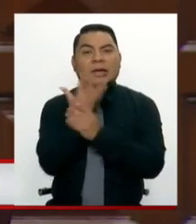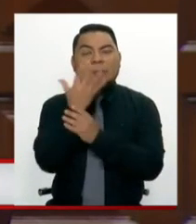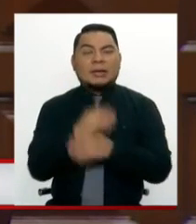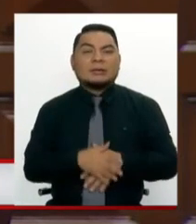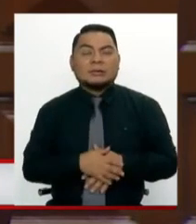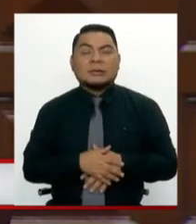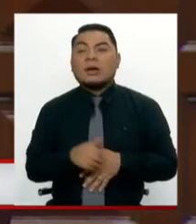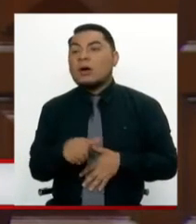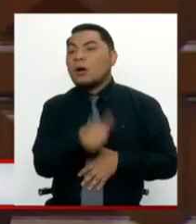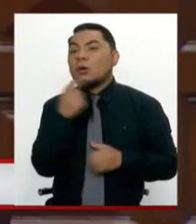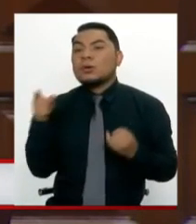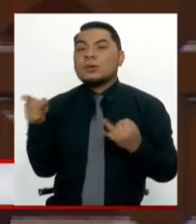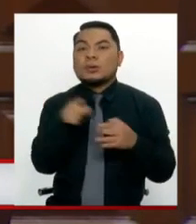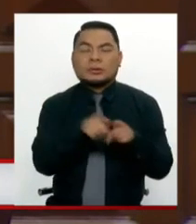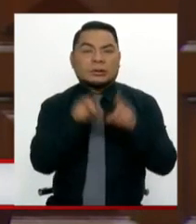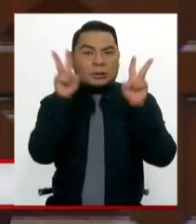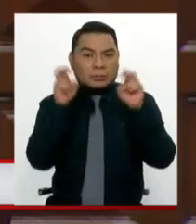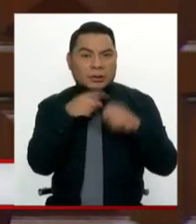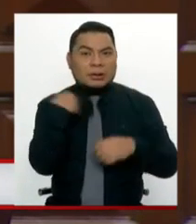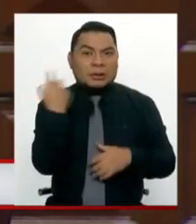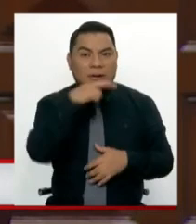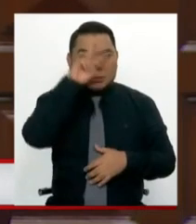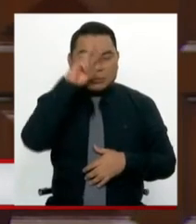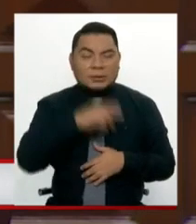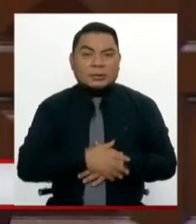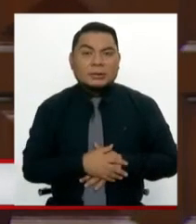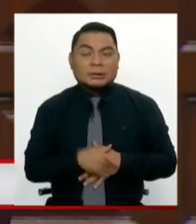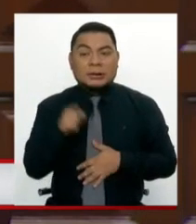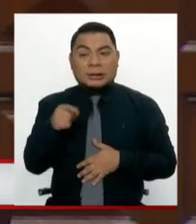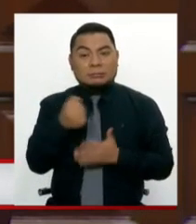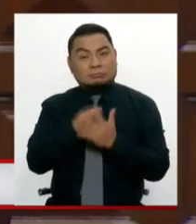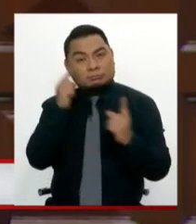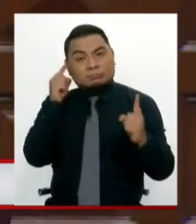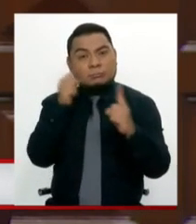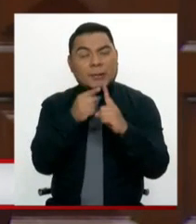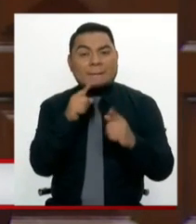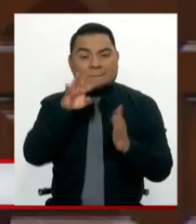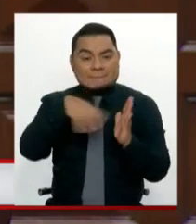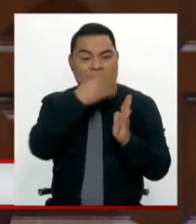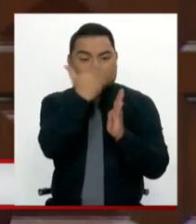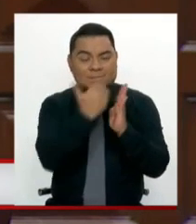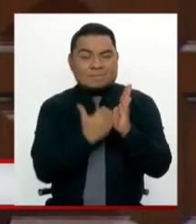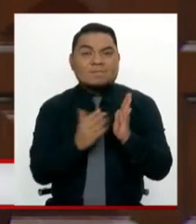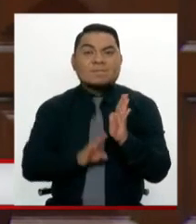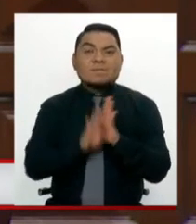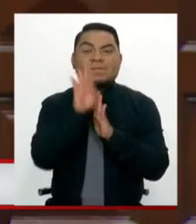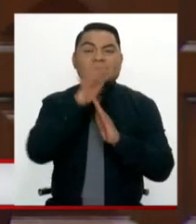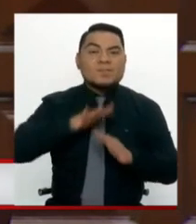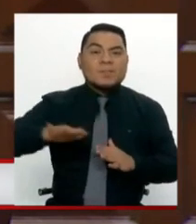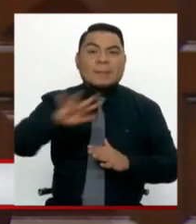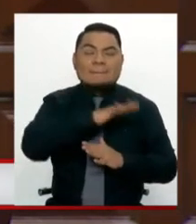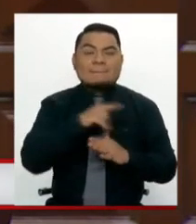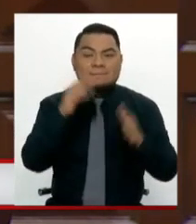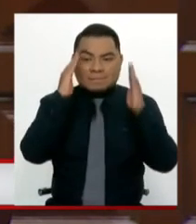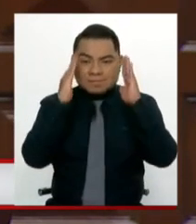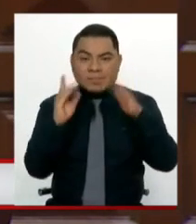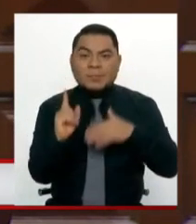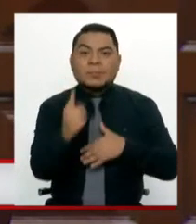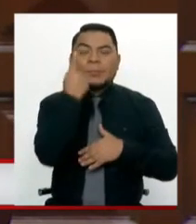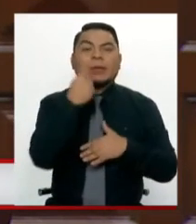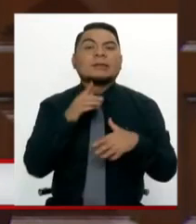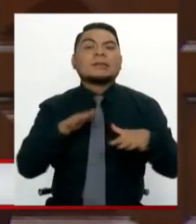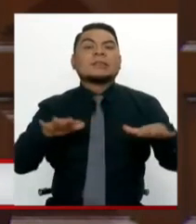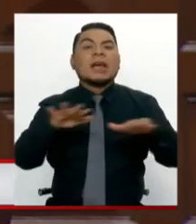otras en el ámbito nacional. Estas metas, mediante agendas para el desarrollo territorial, atienden las